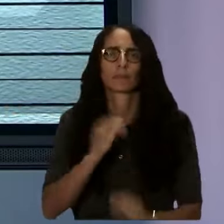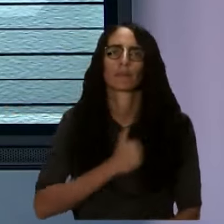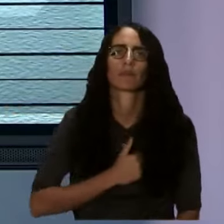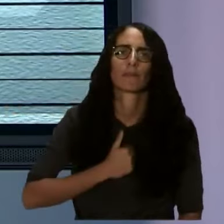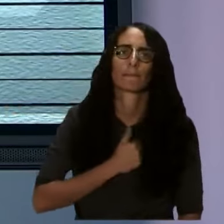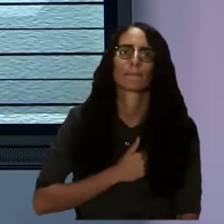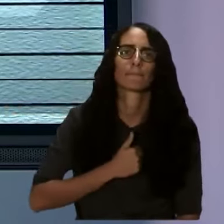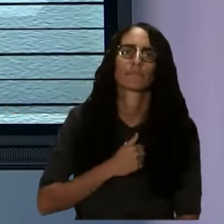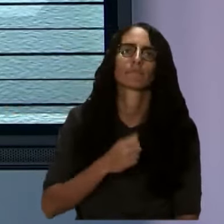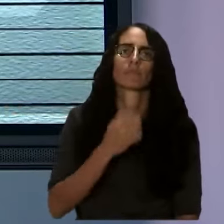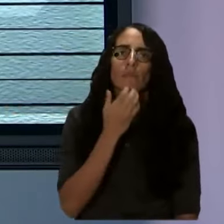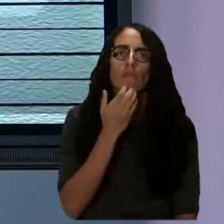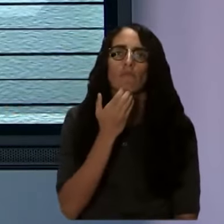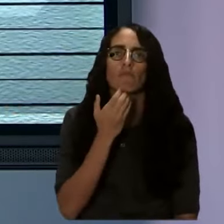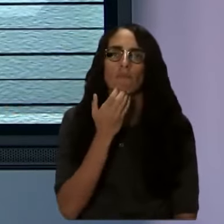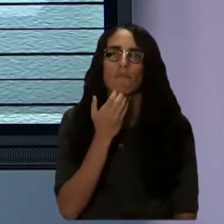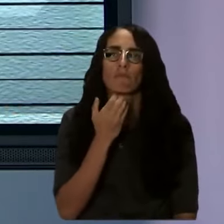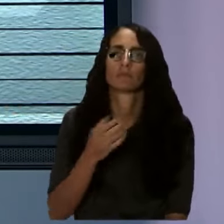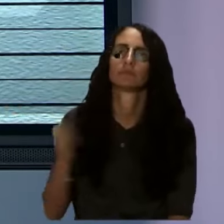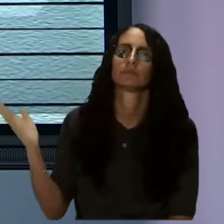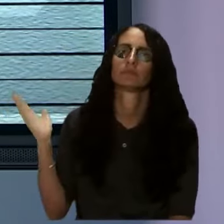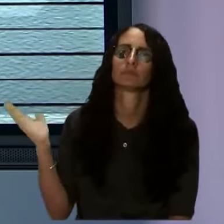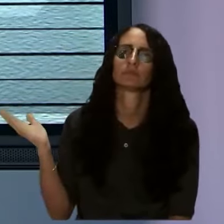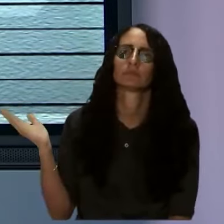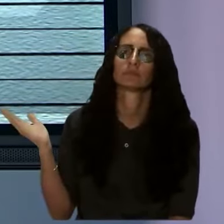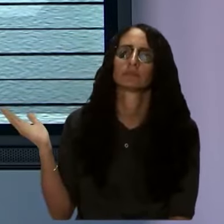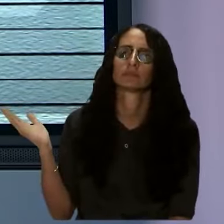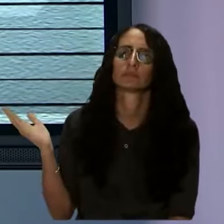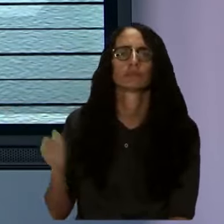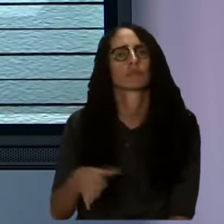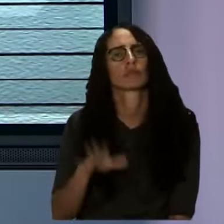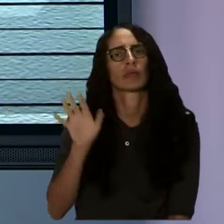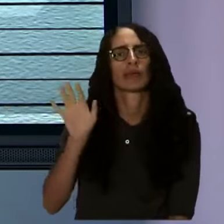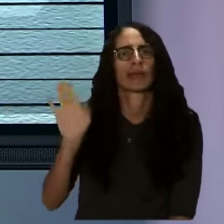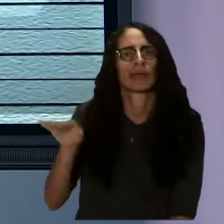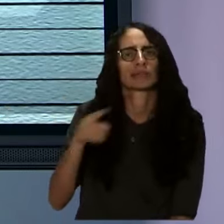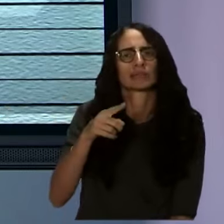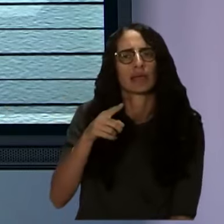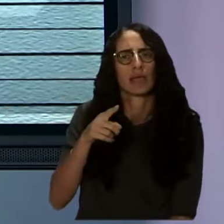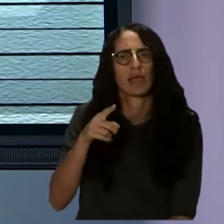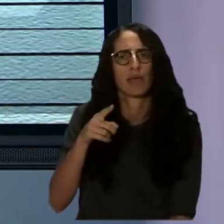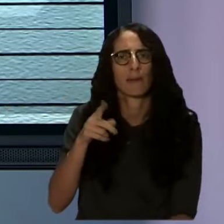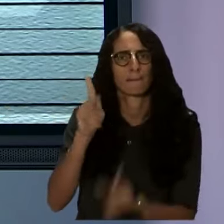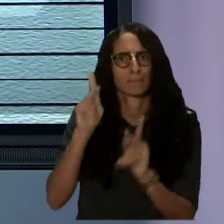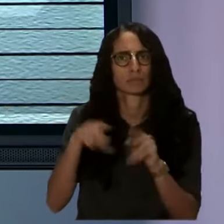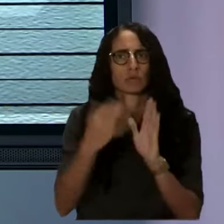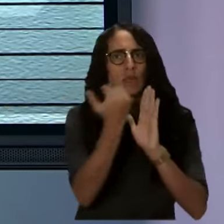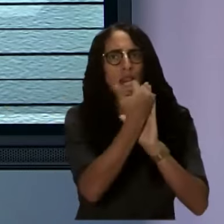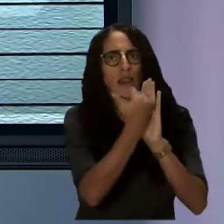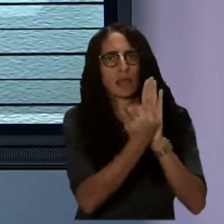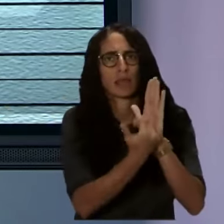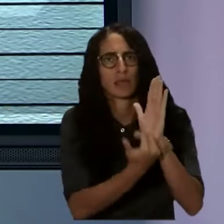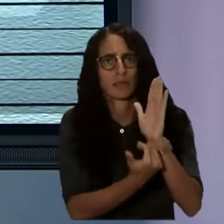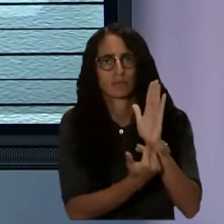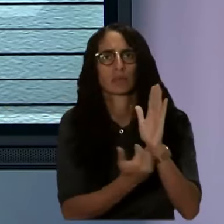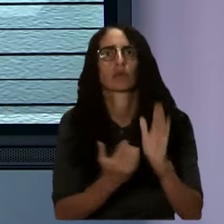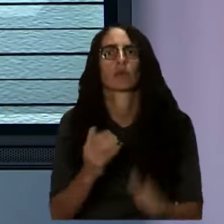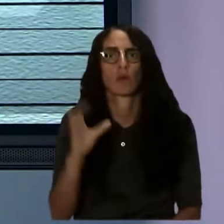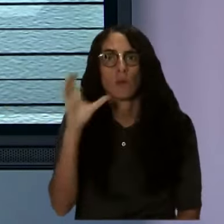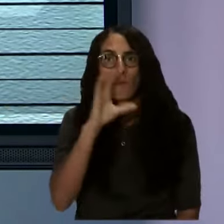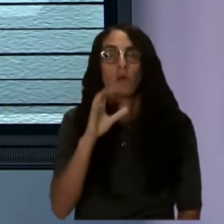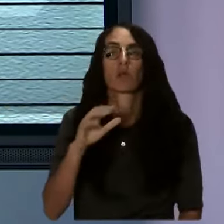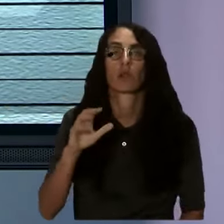iiot allá en el control eh Teniente este individuo estaba en la lista de los más buscados estuvo buscando si se